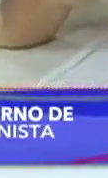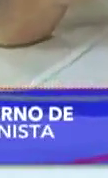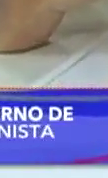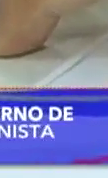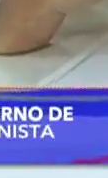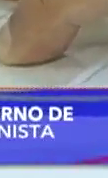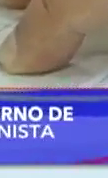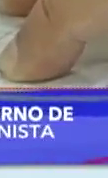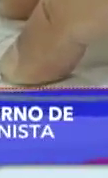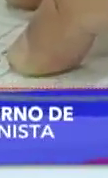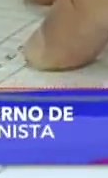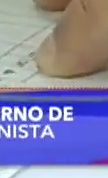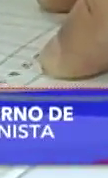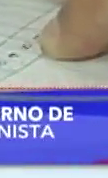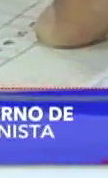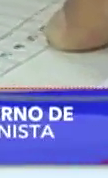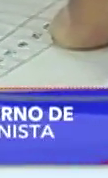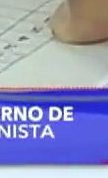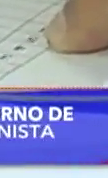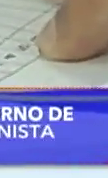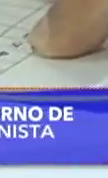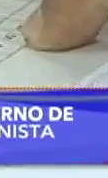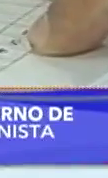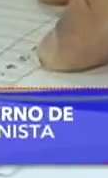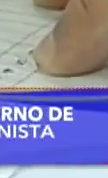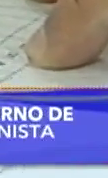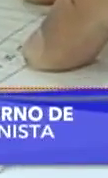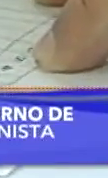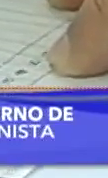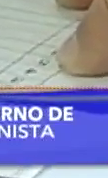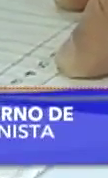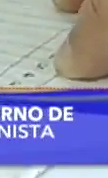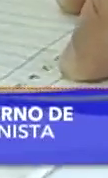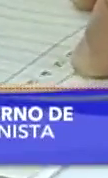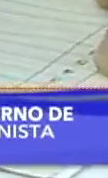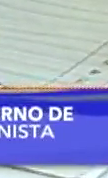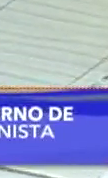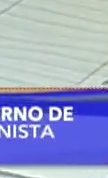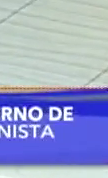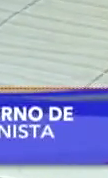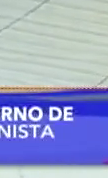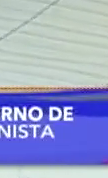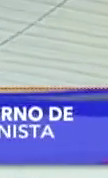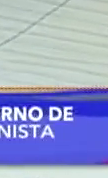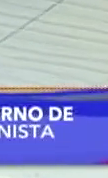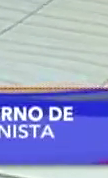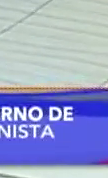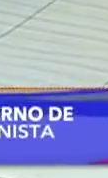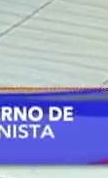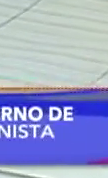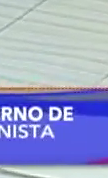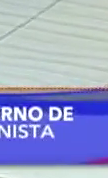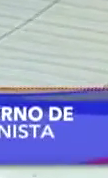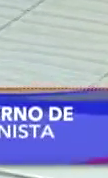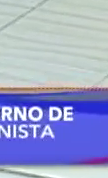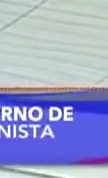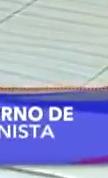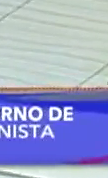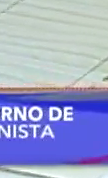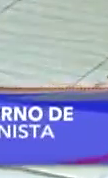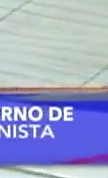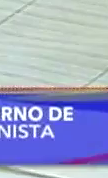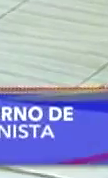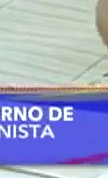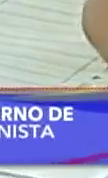iniciativa de defensa de la soberanía nacional es alcanzar al menos 10 millones de